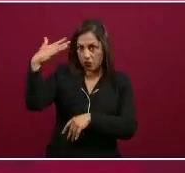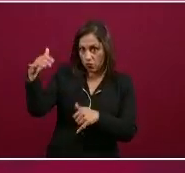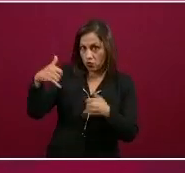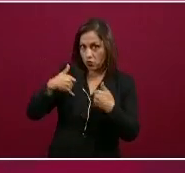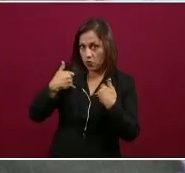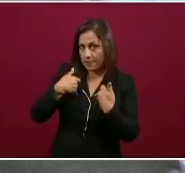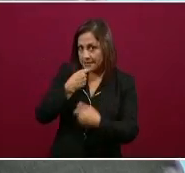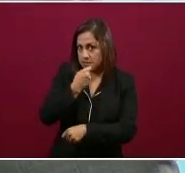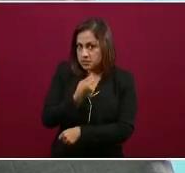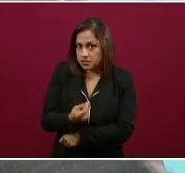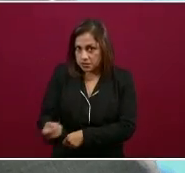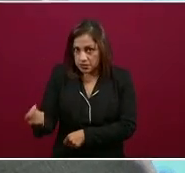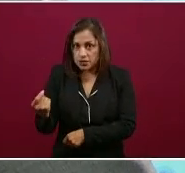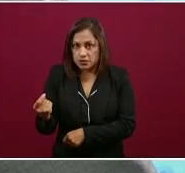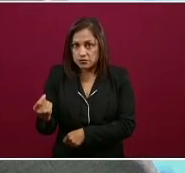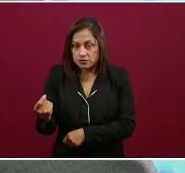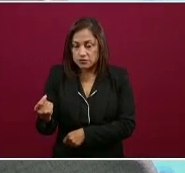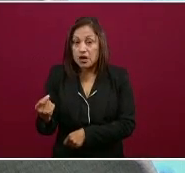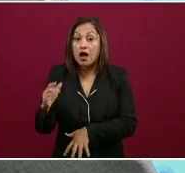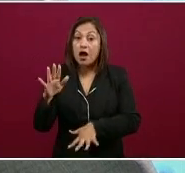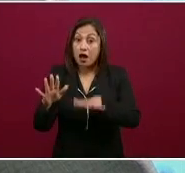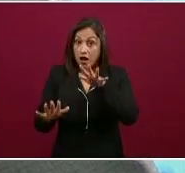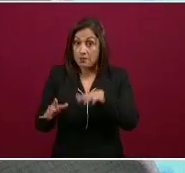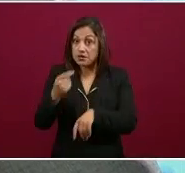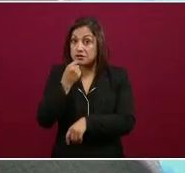y niños solos,